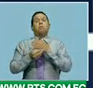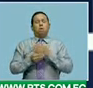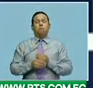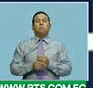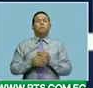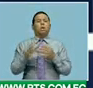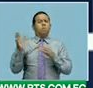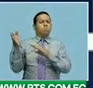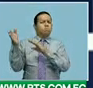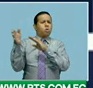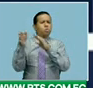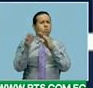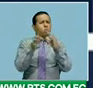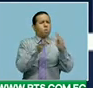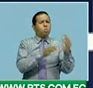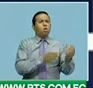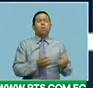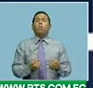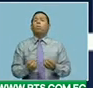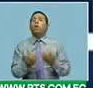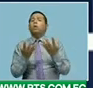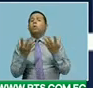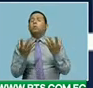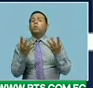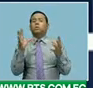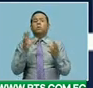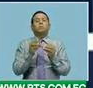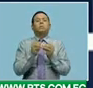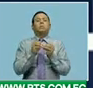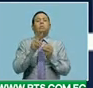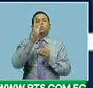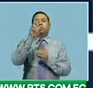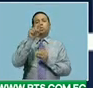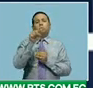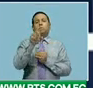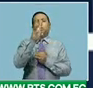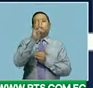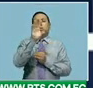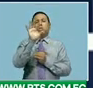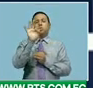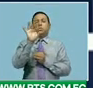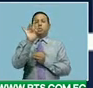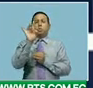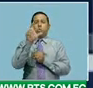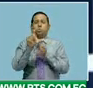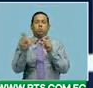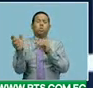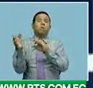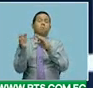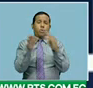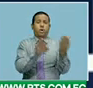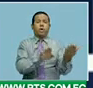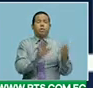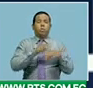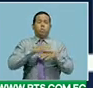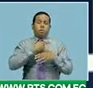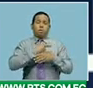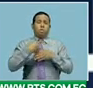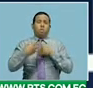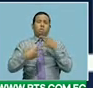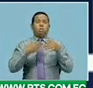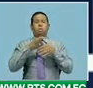fallecidos confirmados por COVID y los probables ya son 12.698 casos. Hasta el momento se han tomado